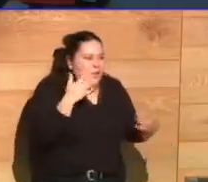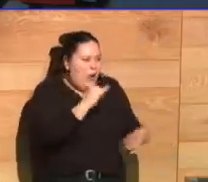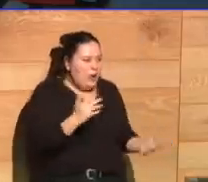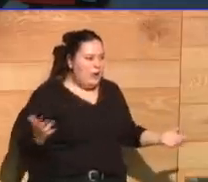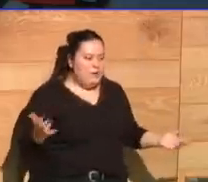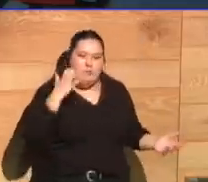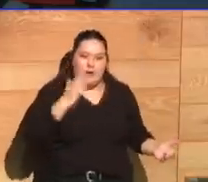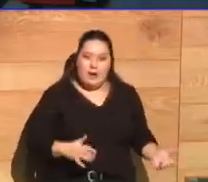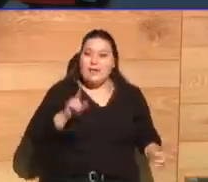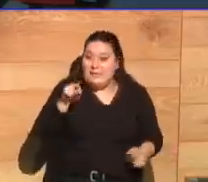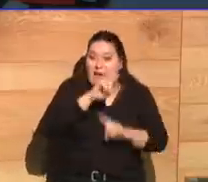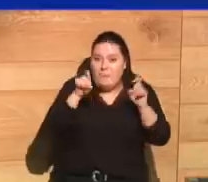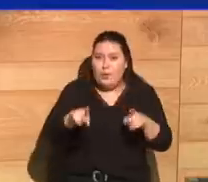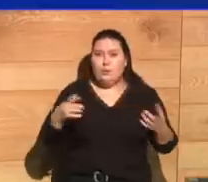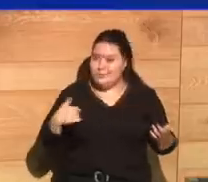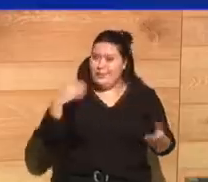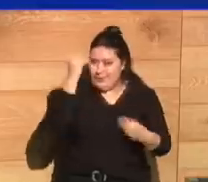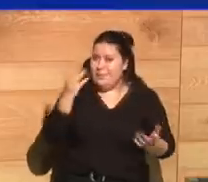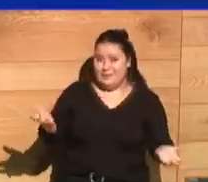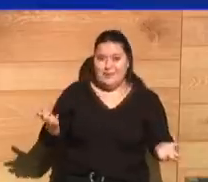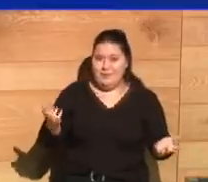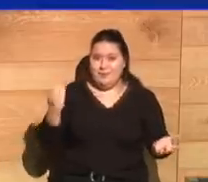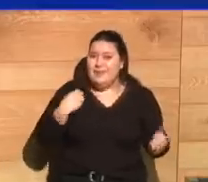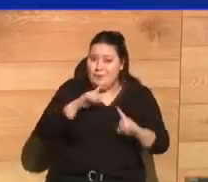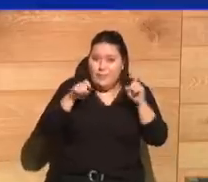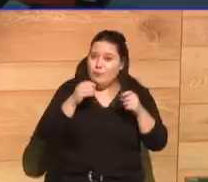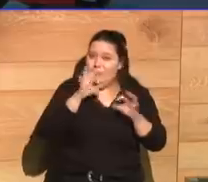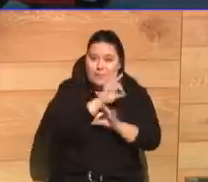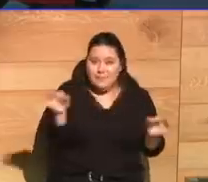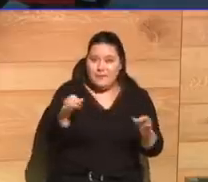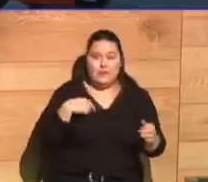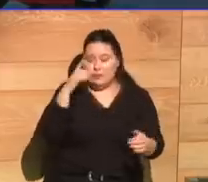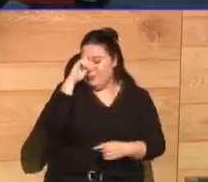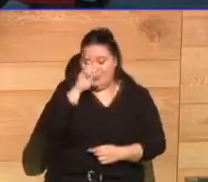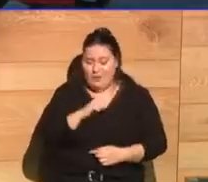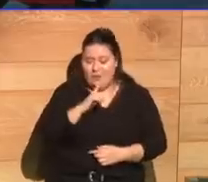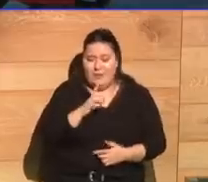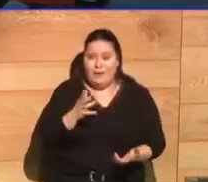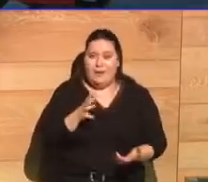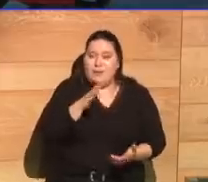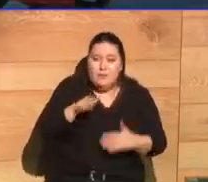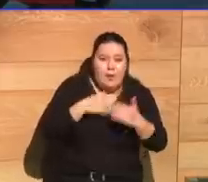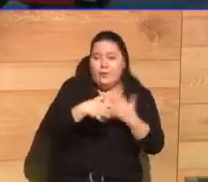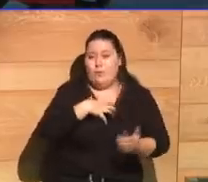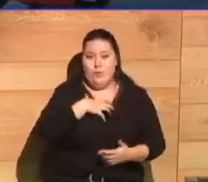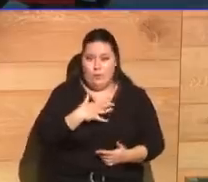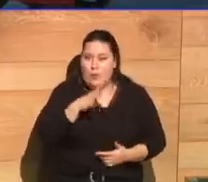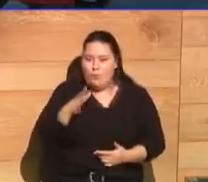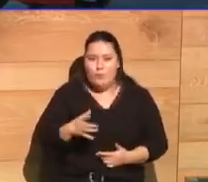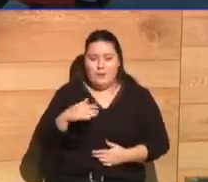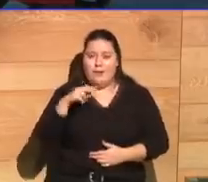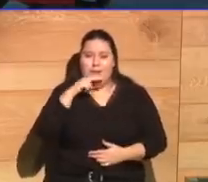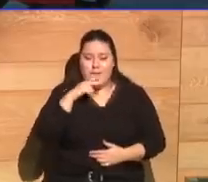hotel. Era un hotel. La pregunta, Rodrigo, te lo juro. Esta era la pregunta. Digo, no voy a poder avanzar hasta que no sepa por qué Richard Donner tiene un teléfono ahí en el váter.